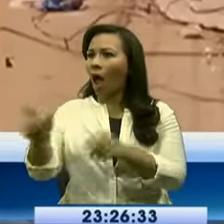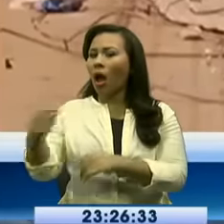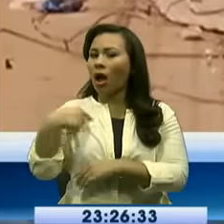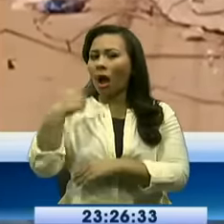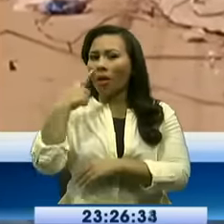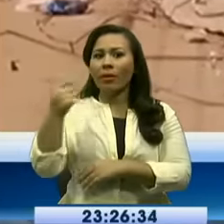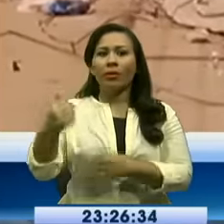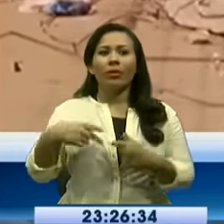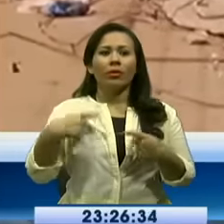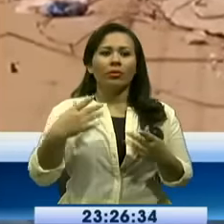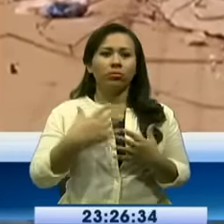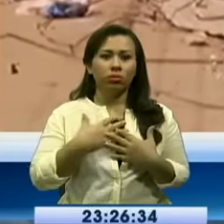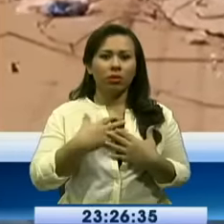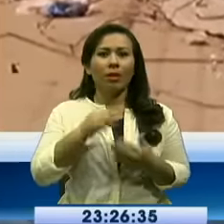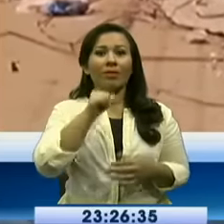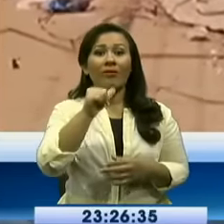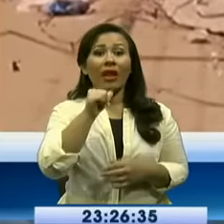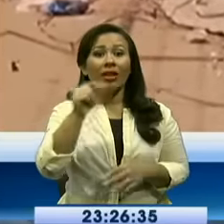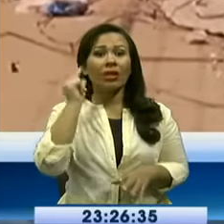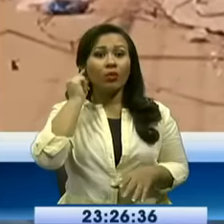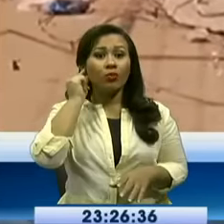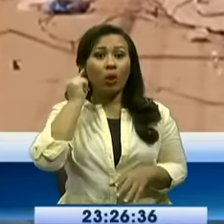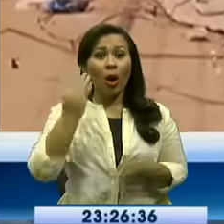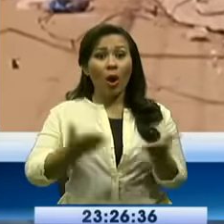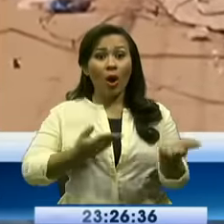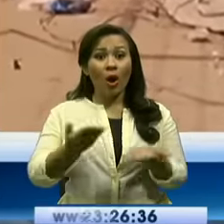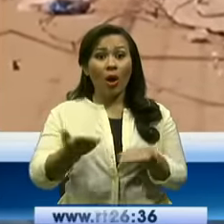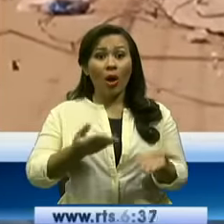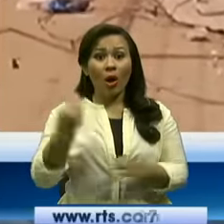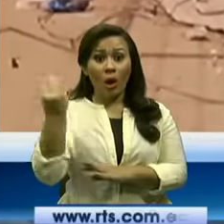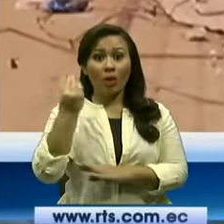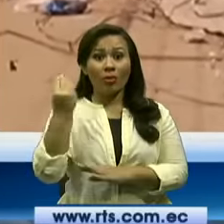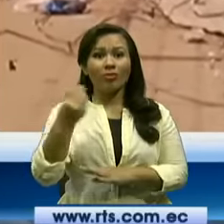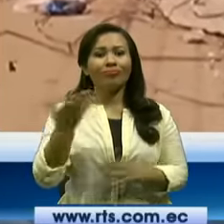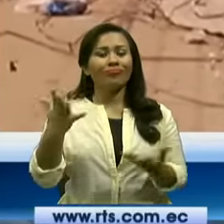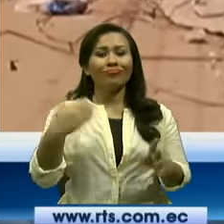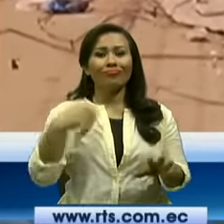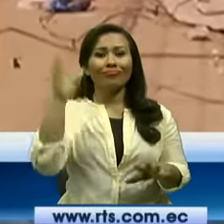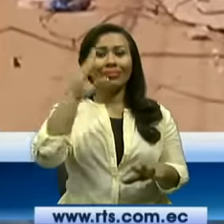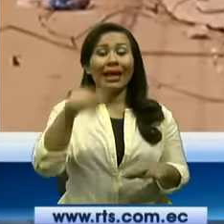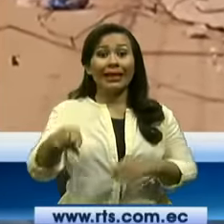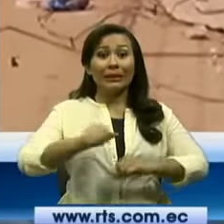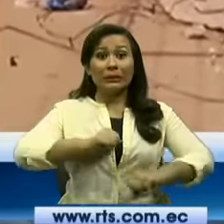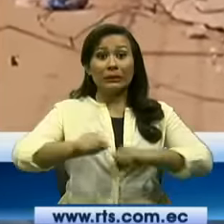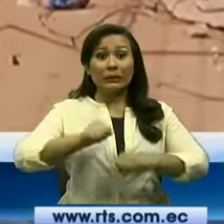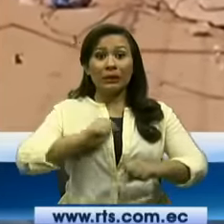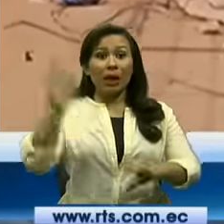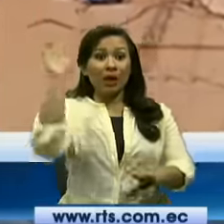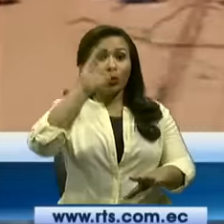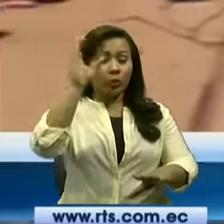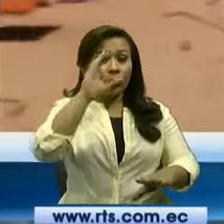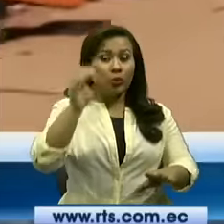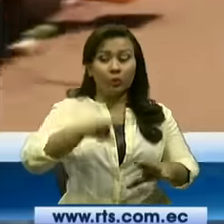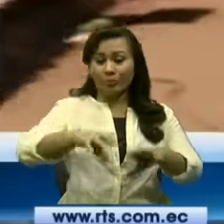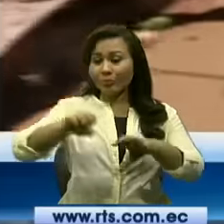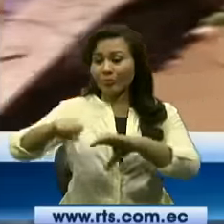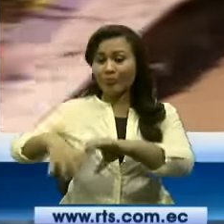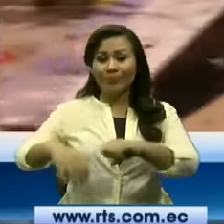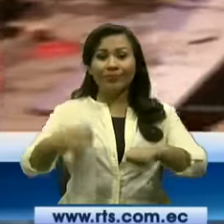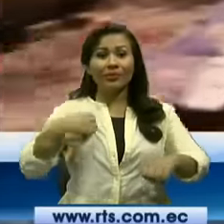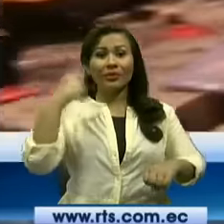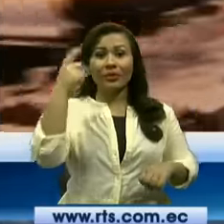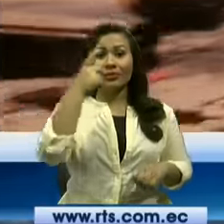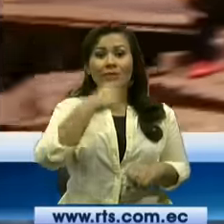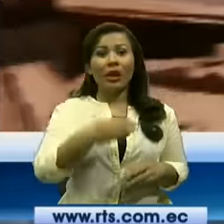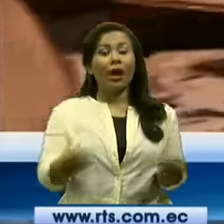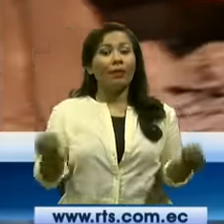del 70% de la infraestructura de Canoa está devastada. La tarea de levantamiento de escombros es inagotable. De hecho,